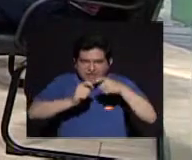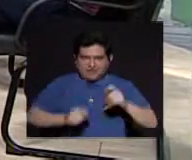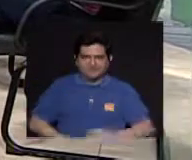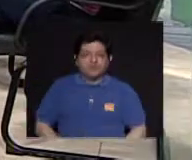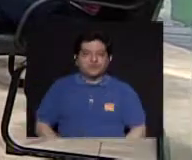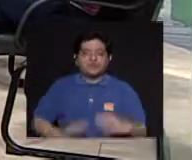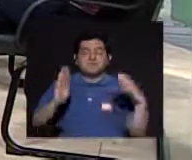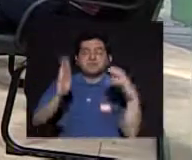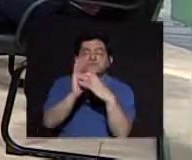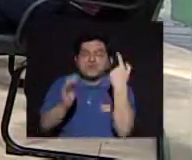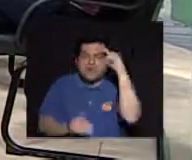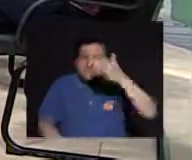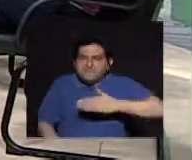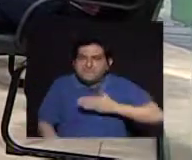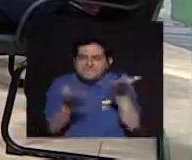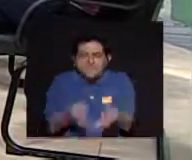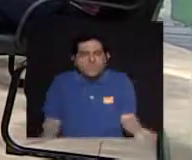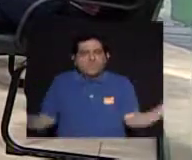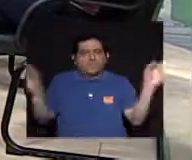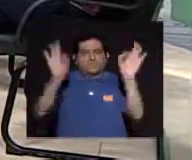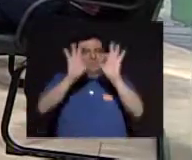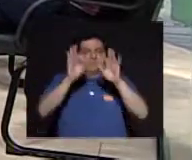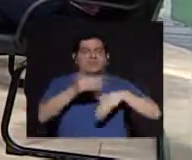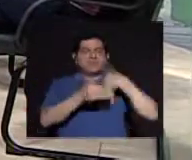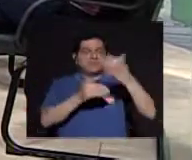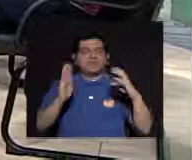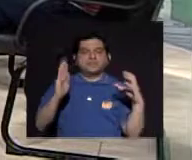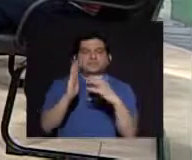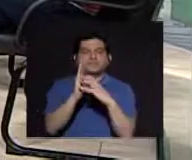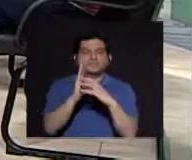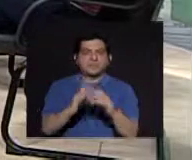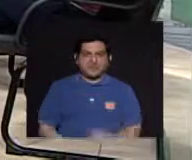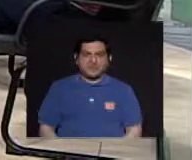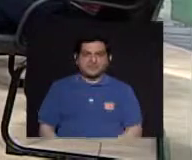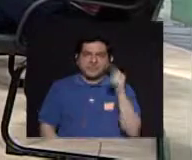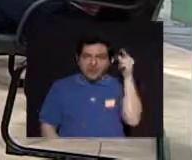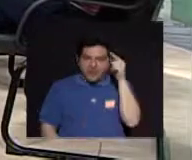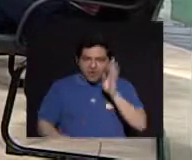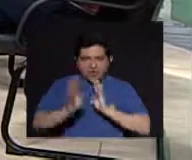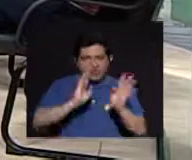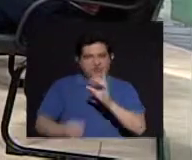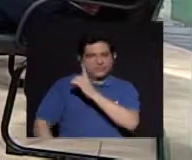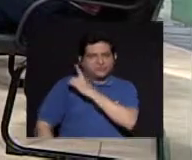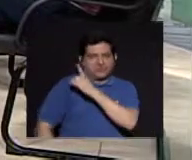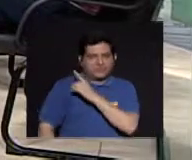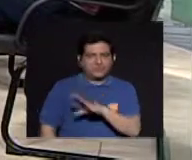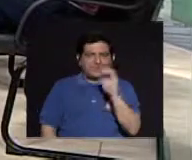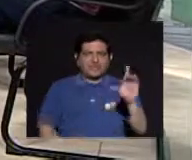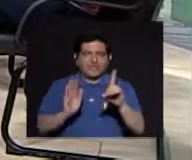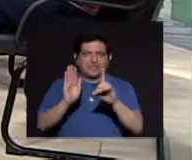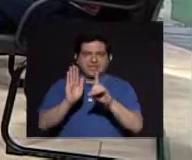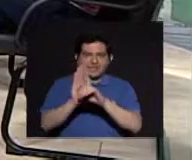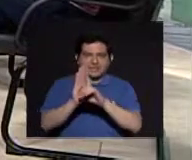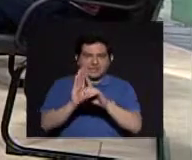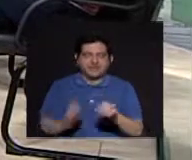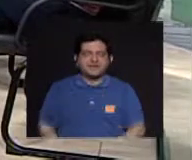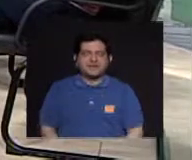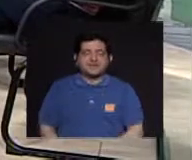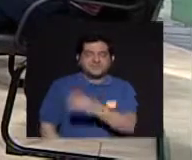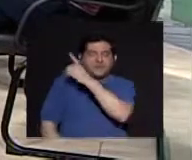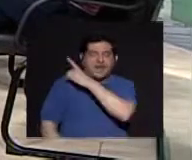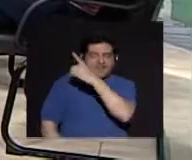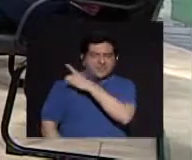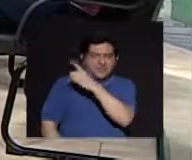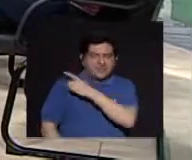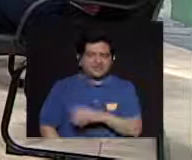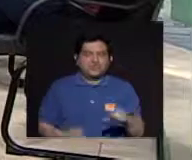estamos. Entonces el guión para mí es como lo más importante. Después del guión hay que hablar evidentemente con el director y con el director de fotografía, que